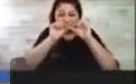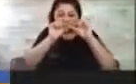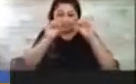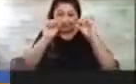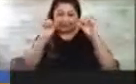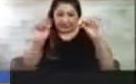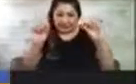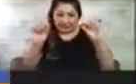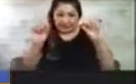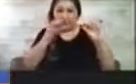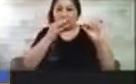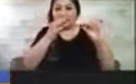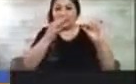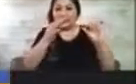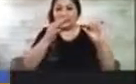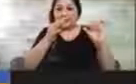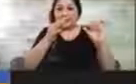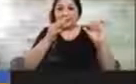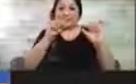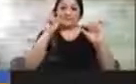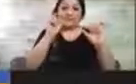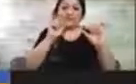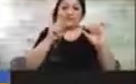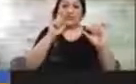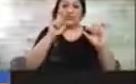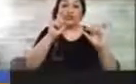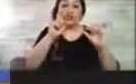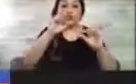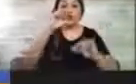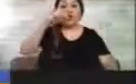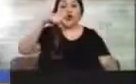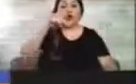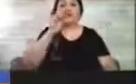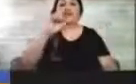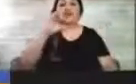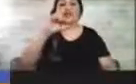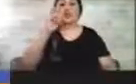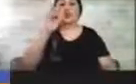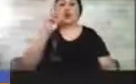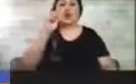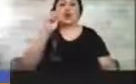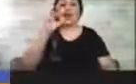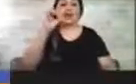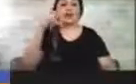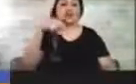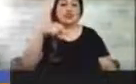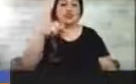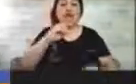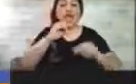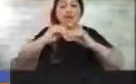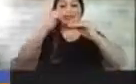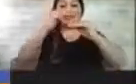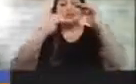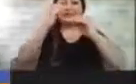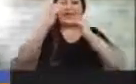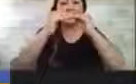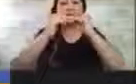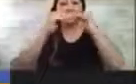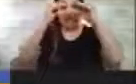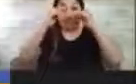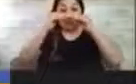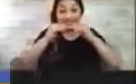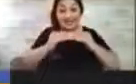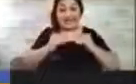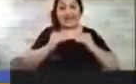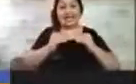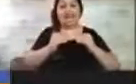hay que buscarlo bien. Hay un botón que se llama configuración avanzada y dentro está un botón que se llama accesibilidad, texto alternativo y ahí se incluye